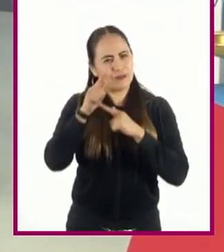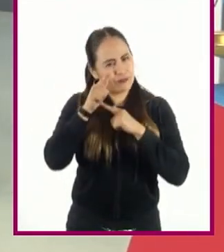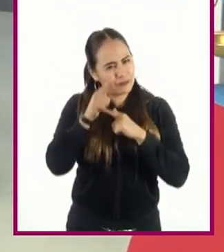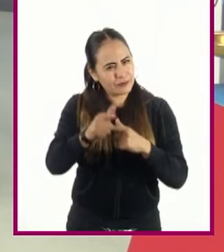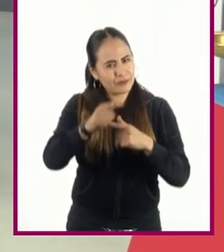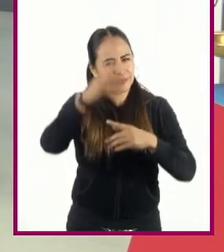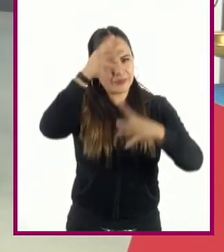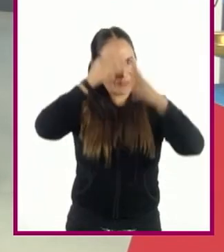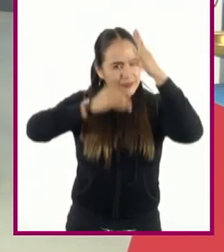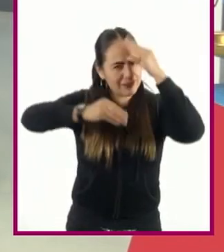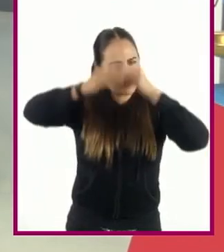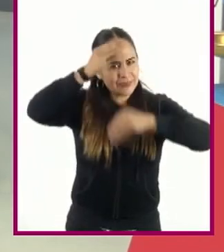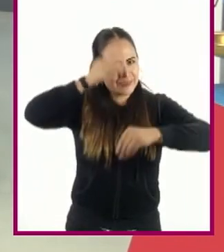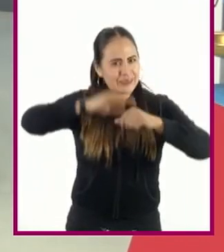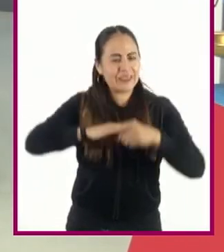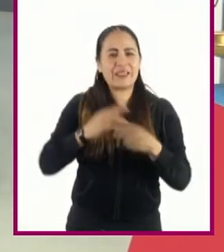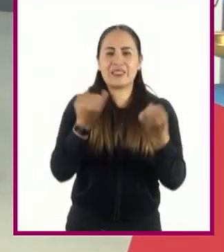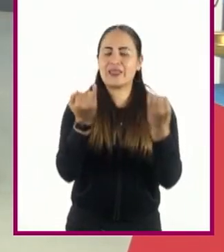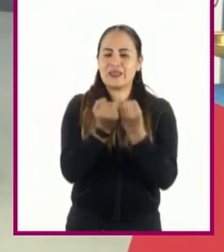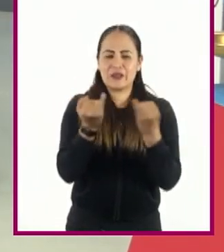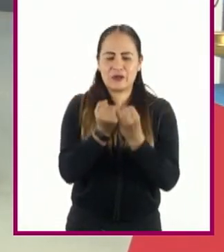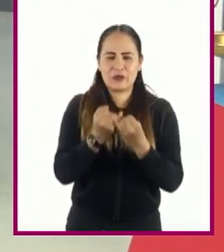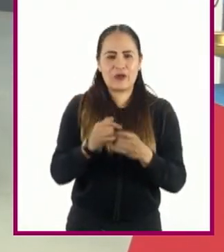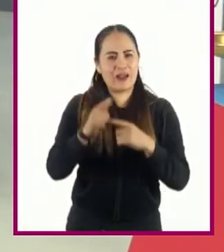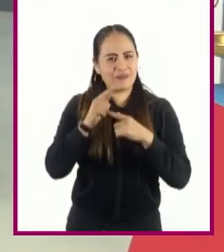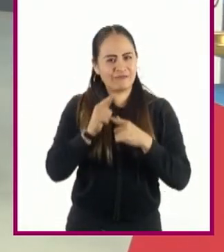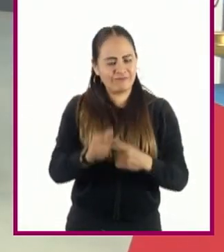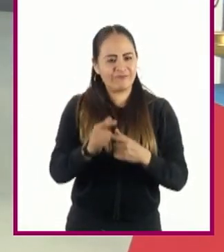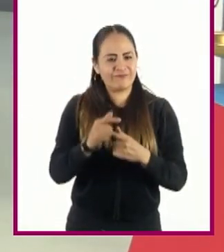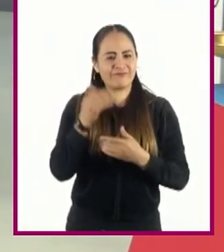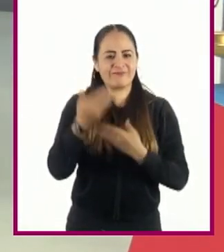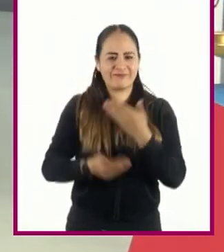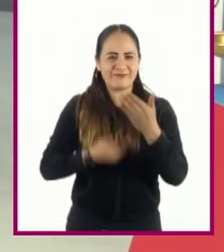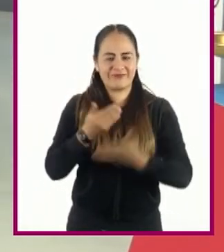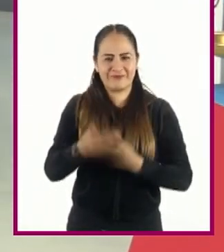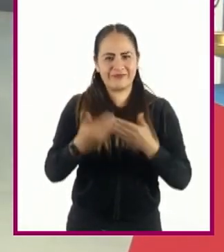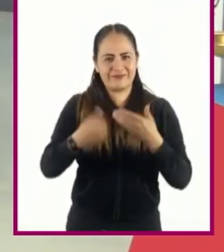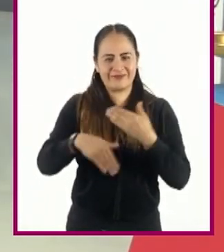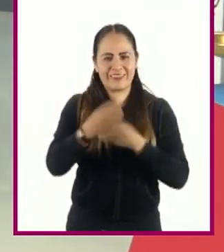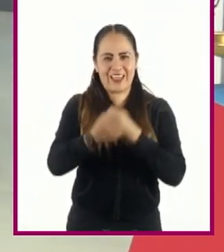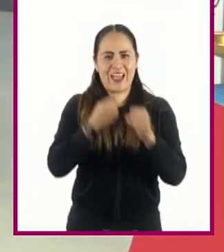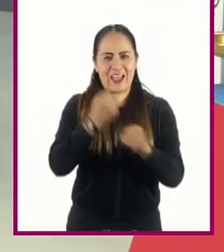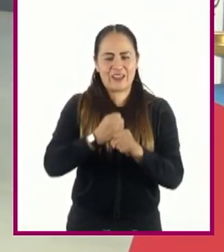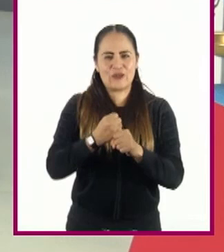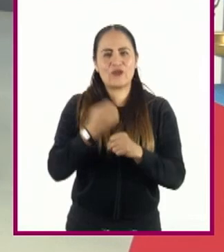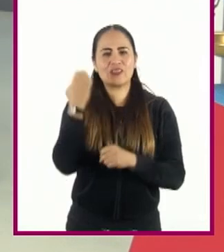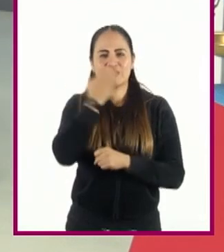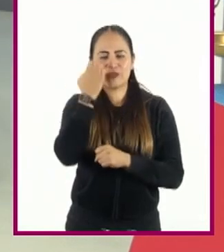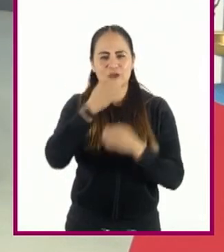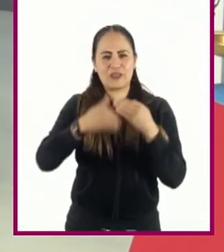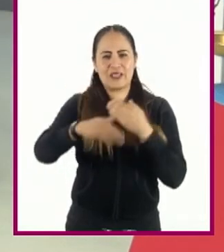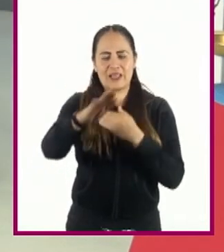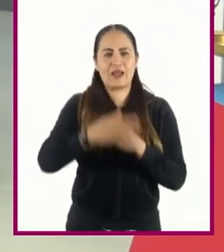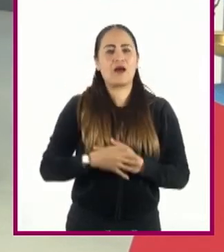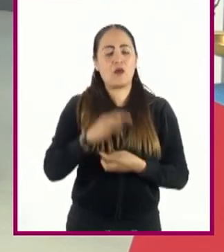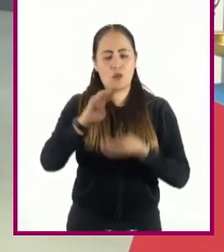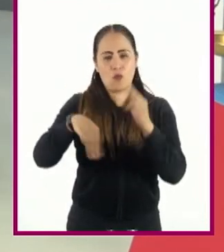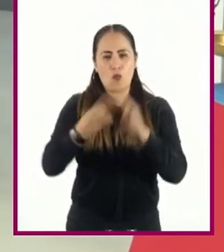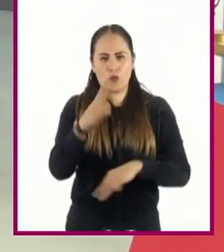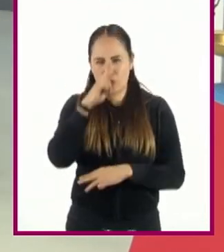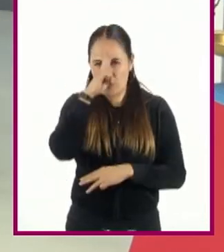y, por supuesto, a que sigamos adelante en este ciclo escolar. Por un mundo sin violencia y con